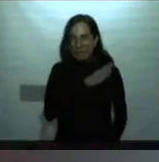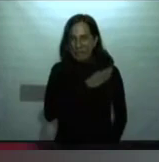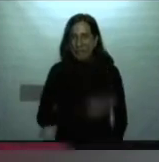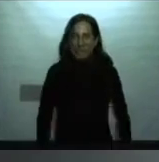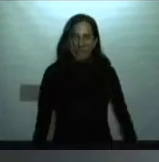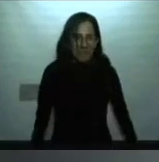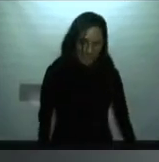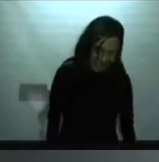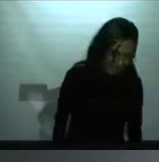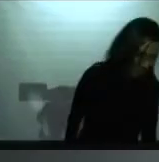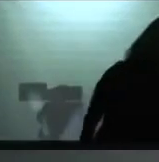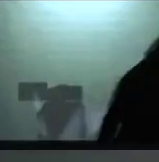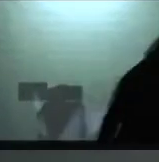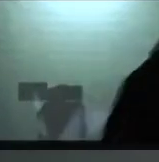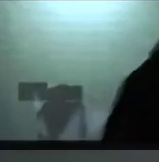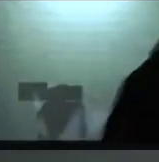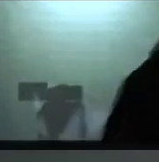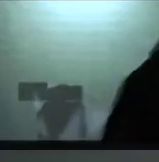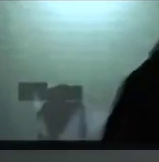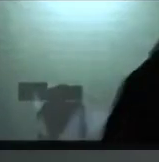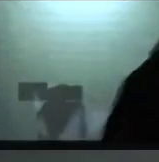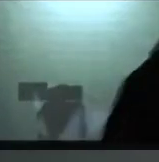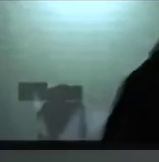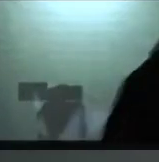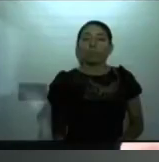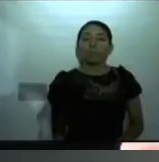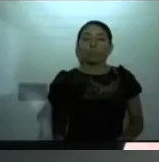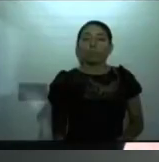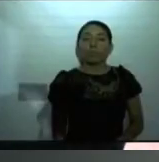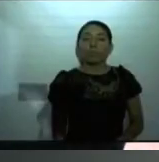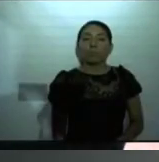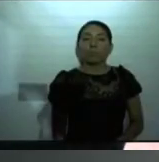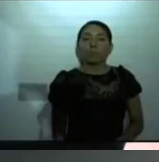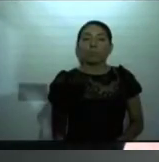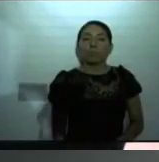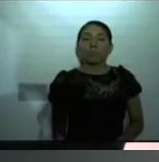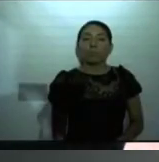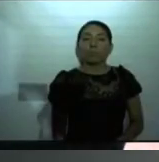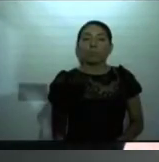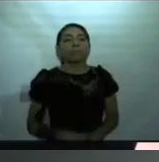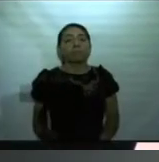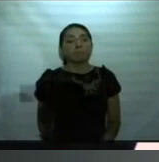Pero no solo es mujer. Es mujer y es transformación.